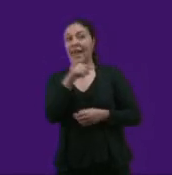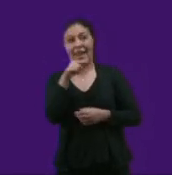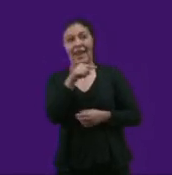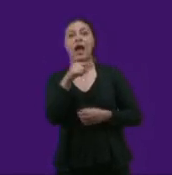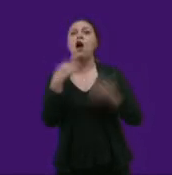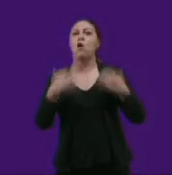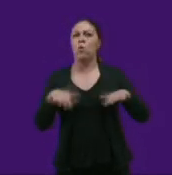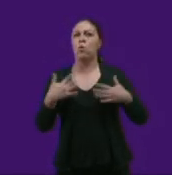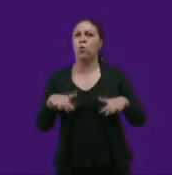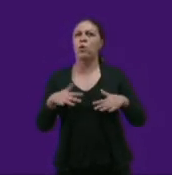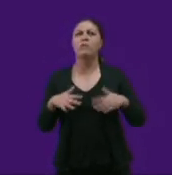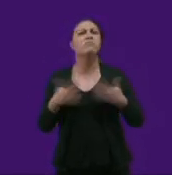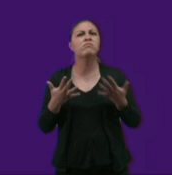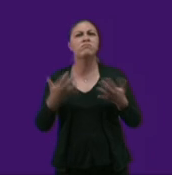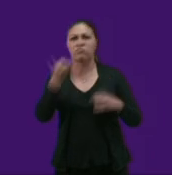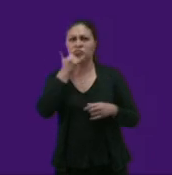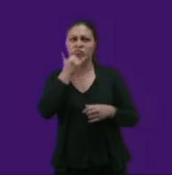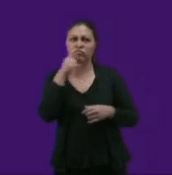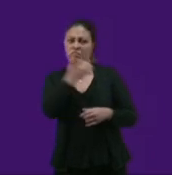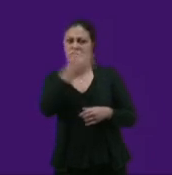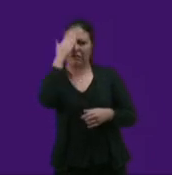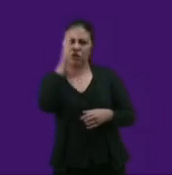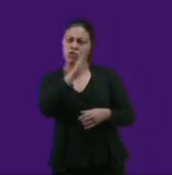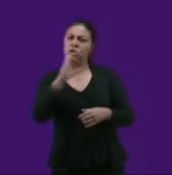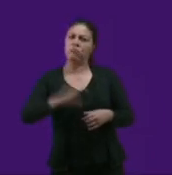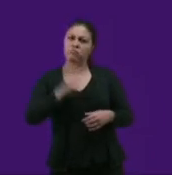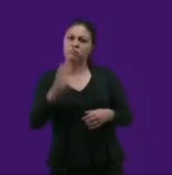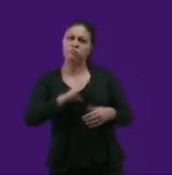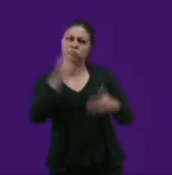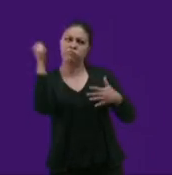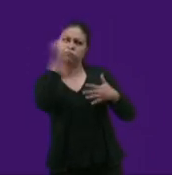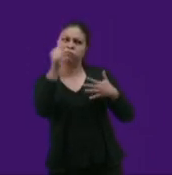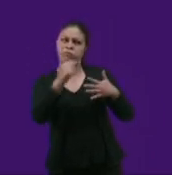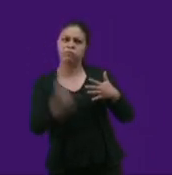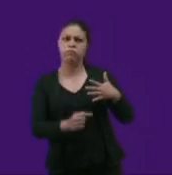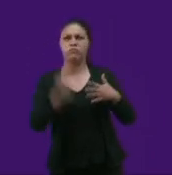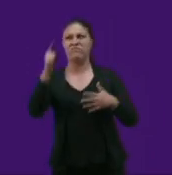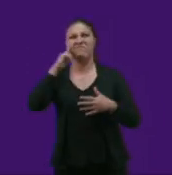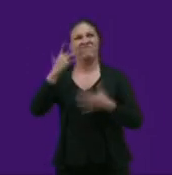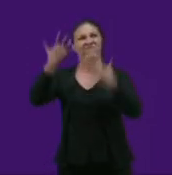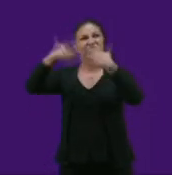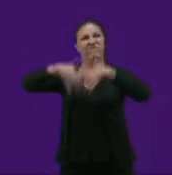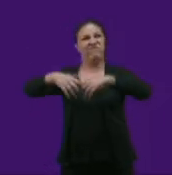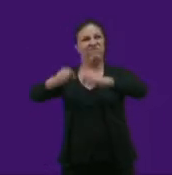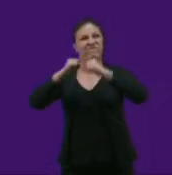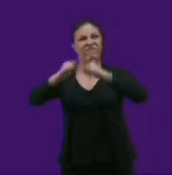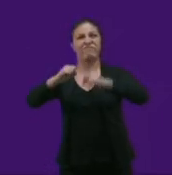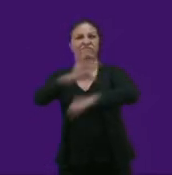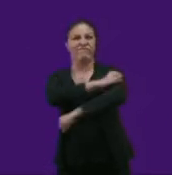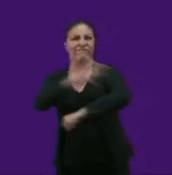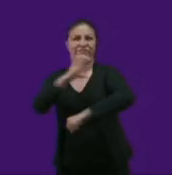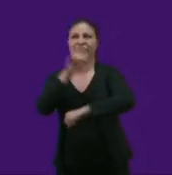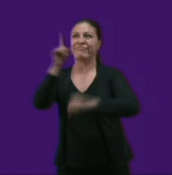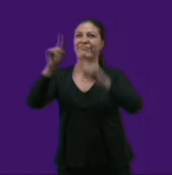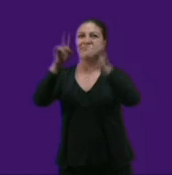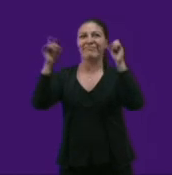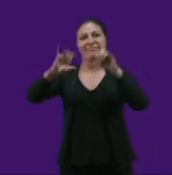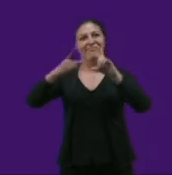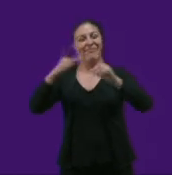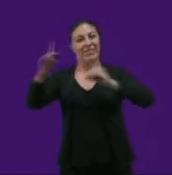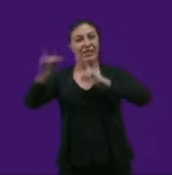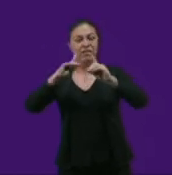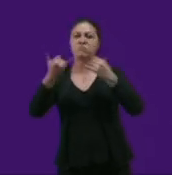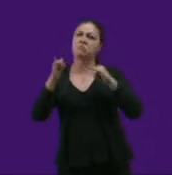mucho tiene muchas de esas características que tienen los gigantes, los grandes del mundo digital. Y es una compañía que, de lo que he podido